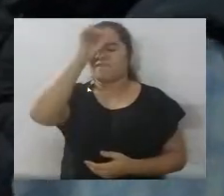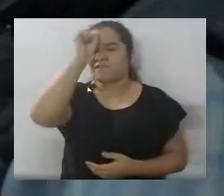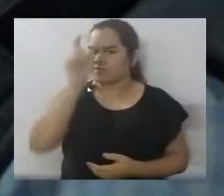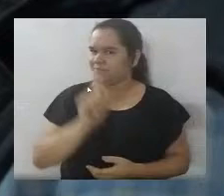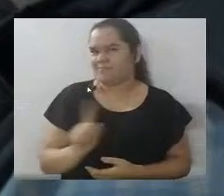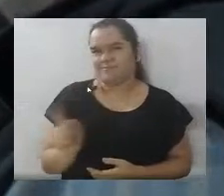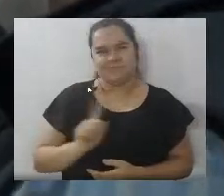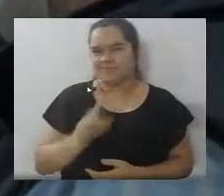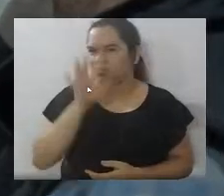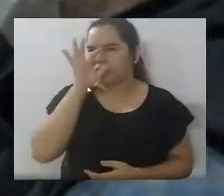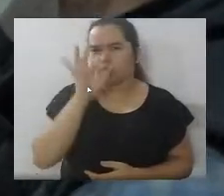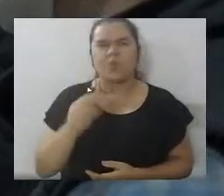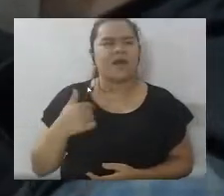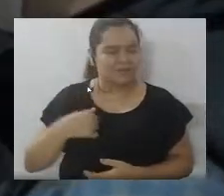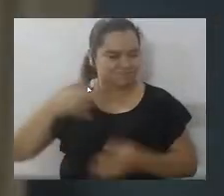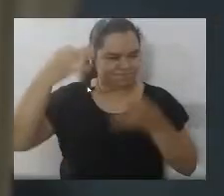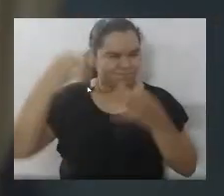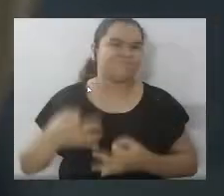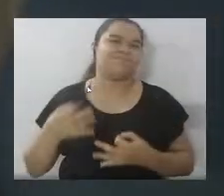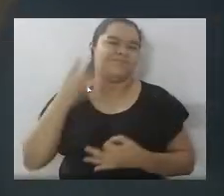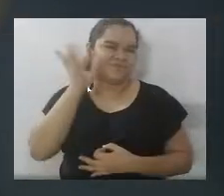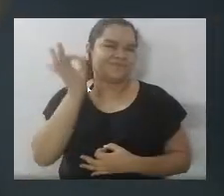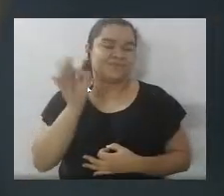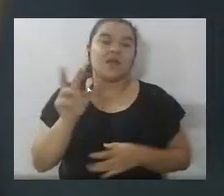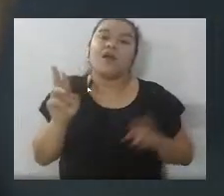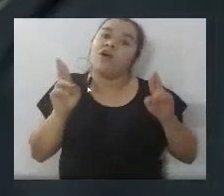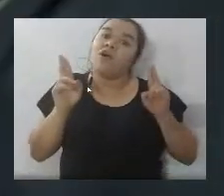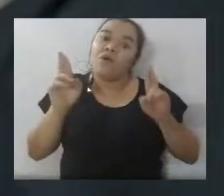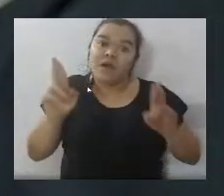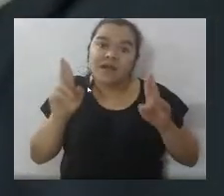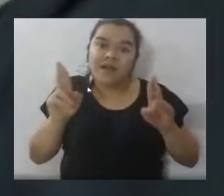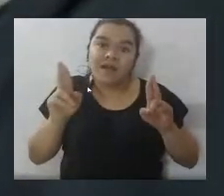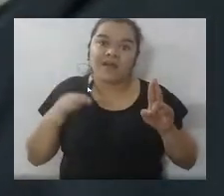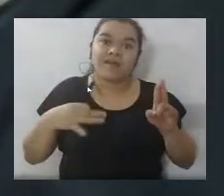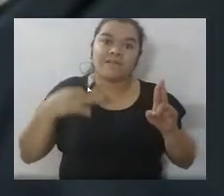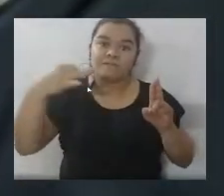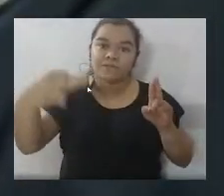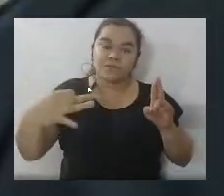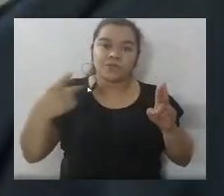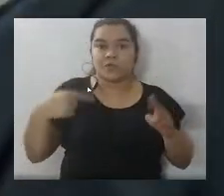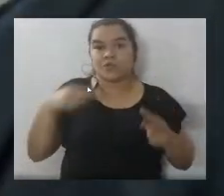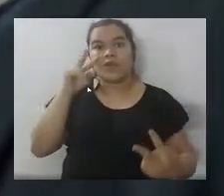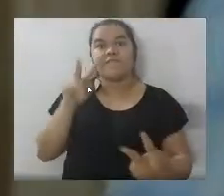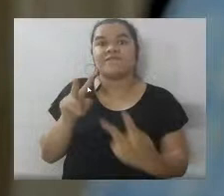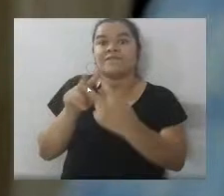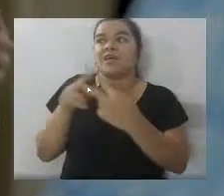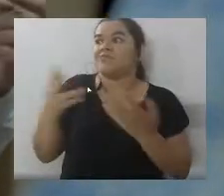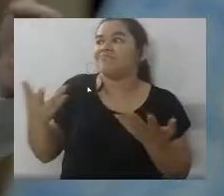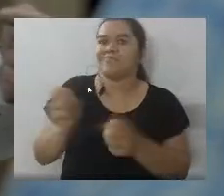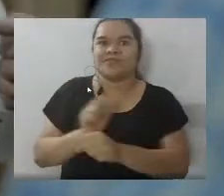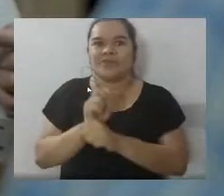espero que nos veamos, aunque sea, si no es presencial, en forma personal, en